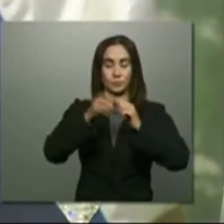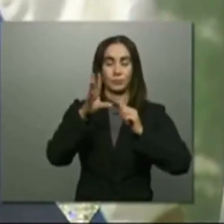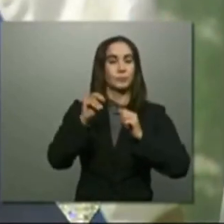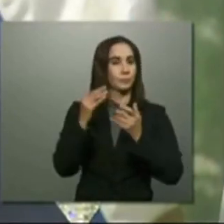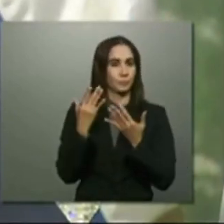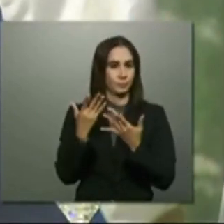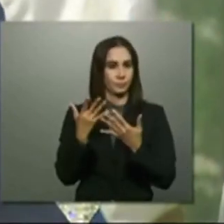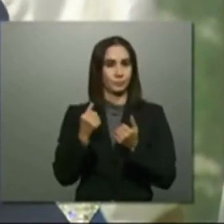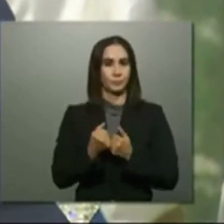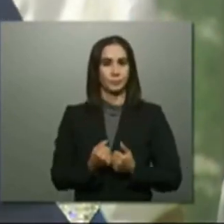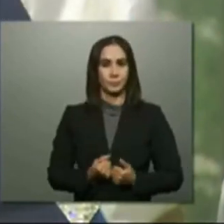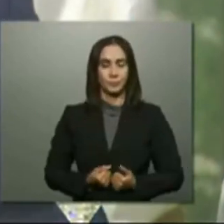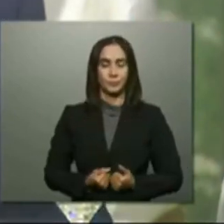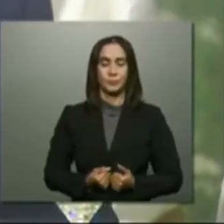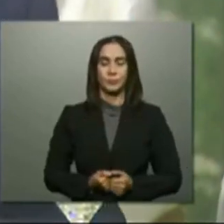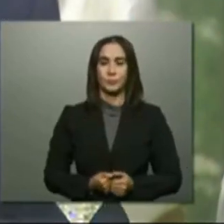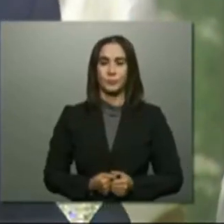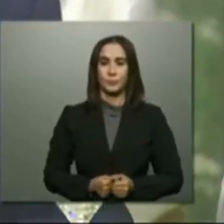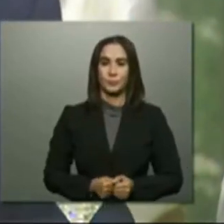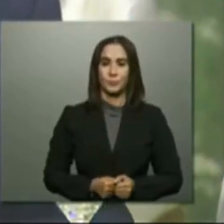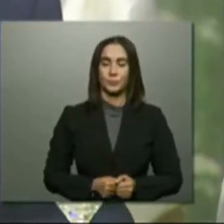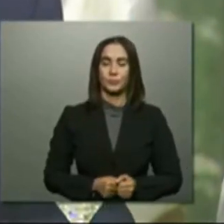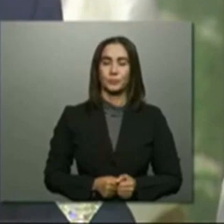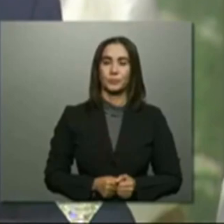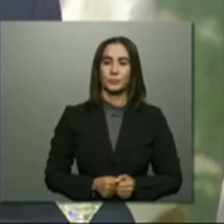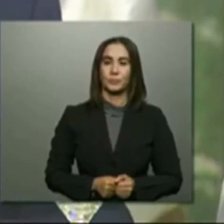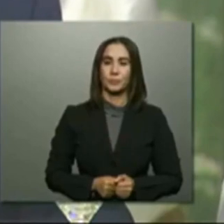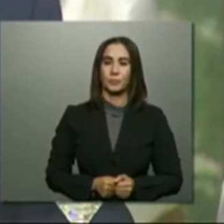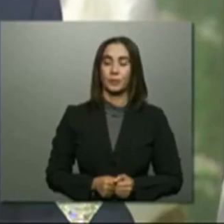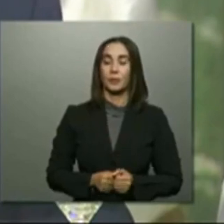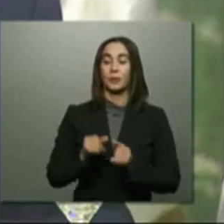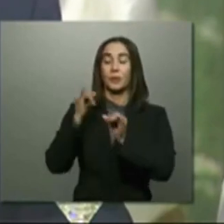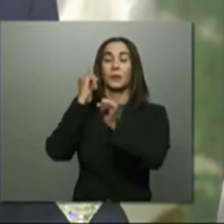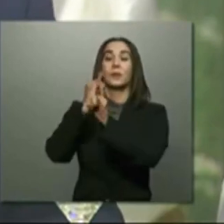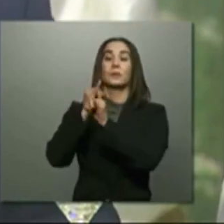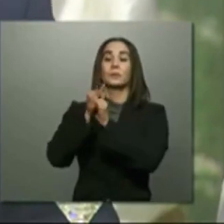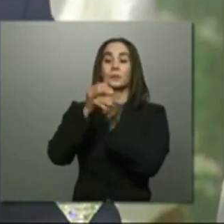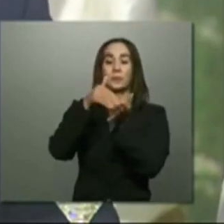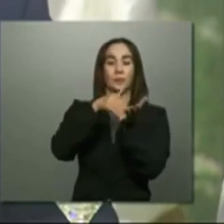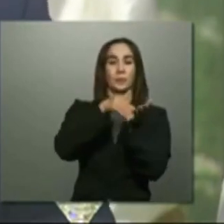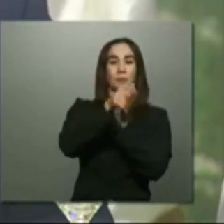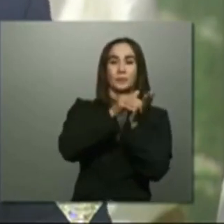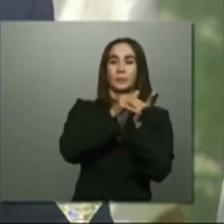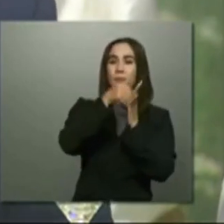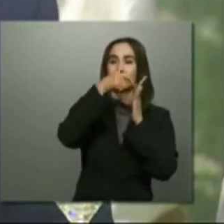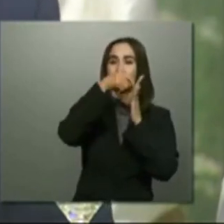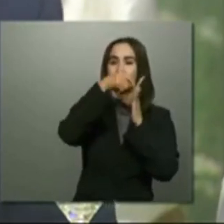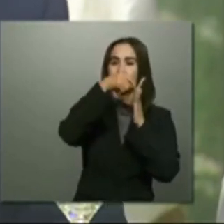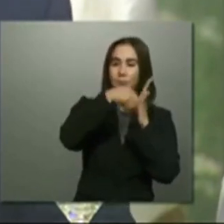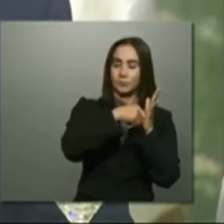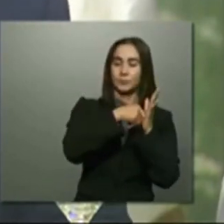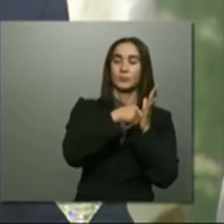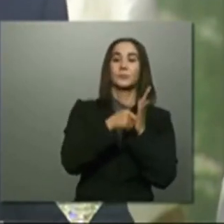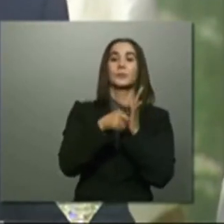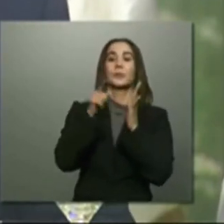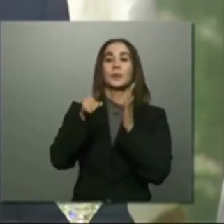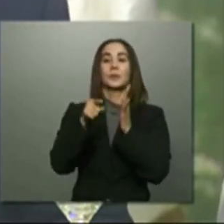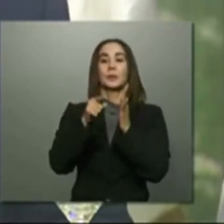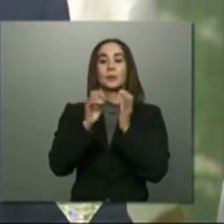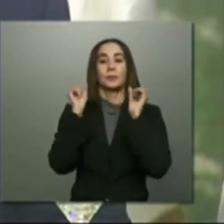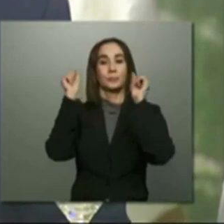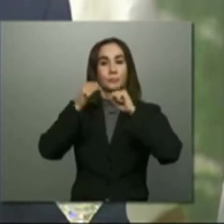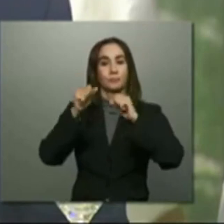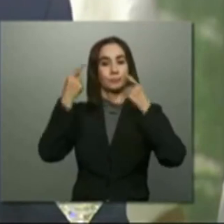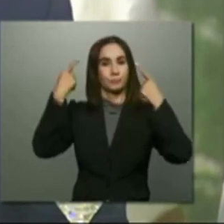impunidad cuando no funciona el sistema de justicia. Entonces, con un Ministerio Público funcionando, que asuma su papel, con